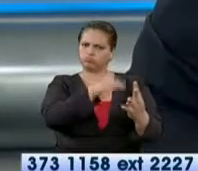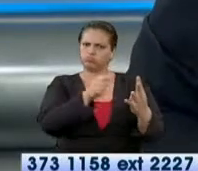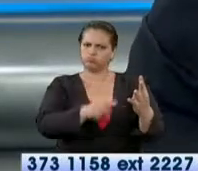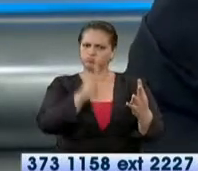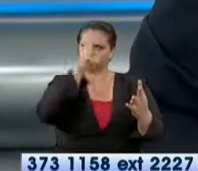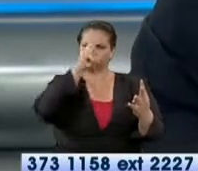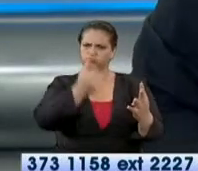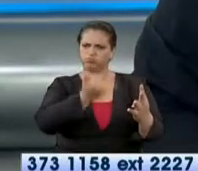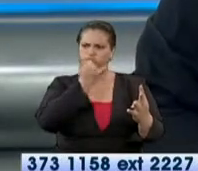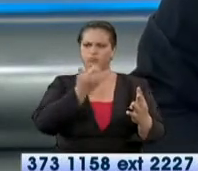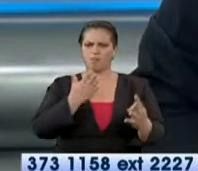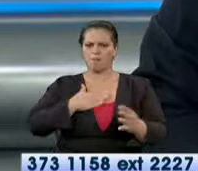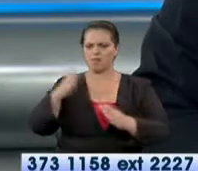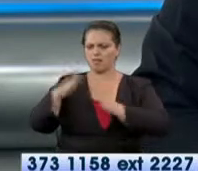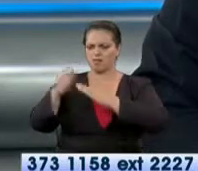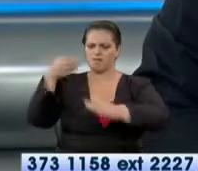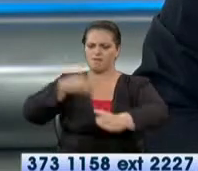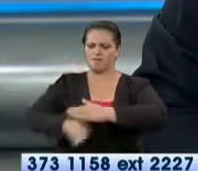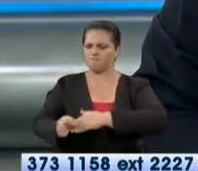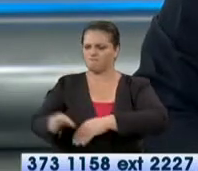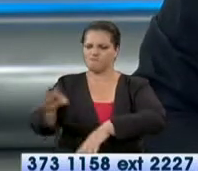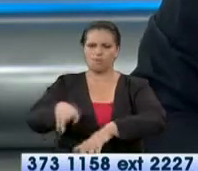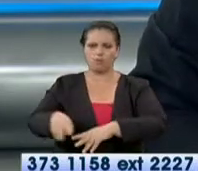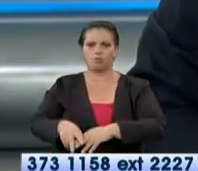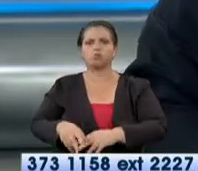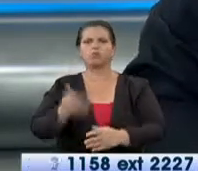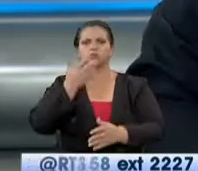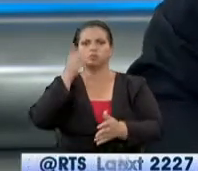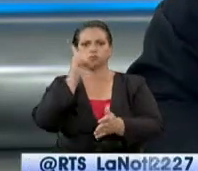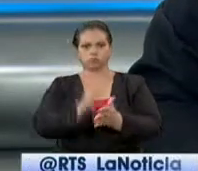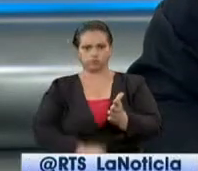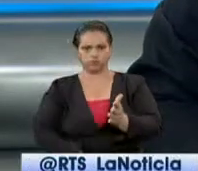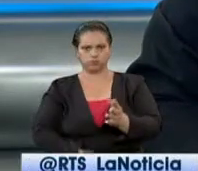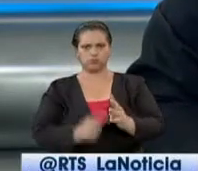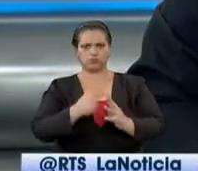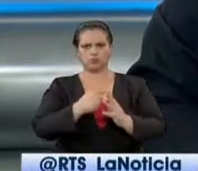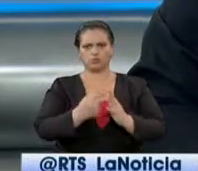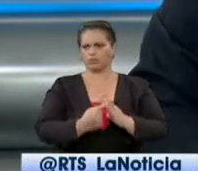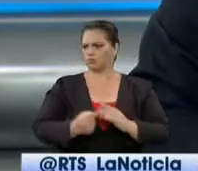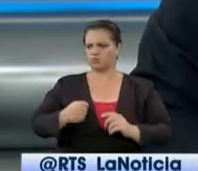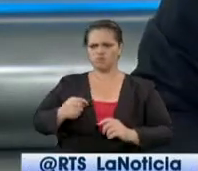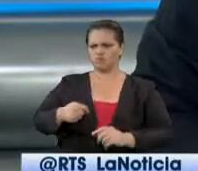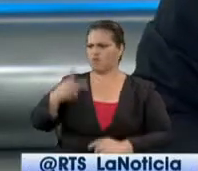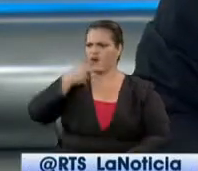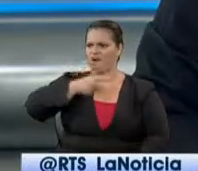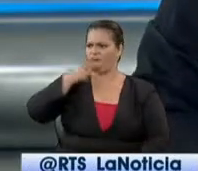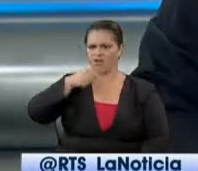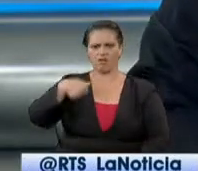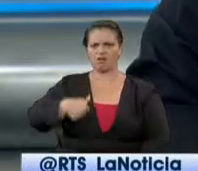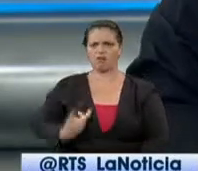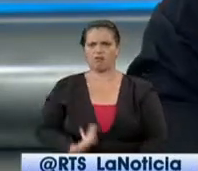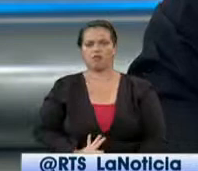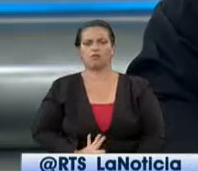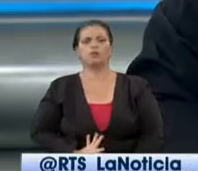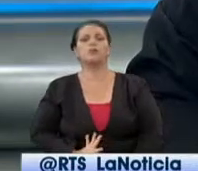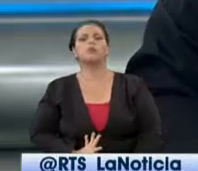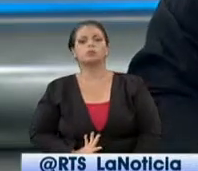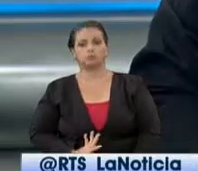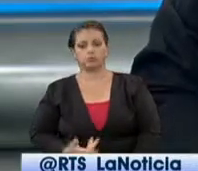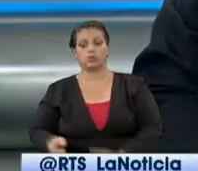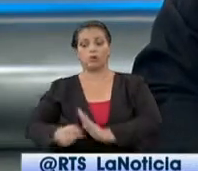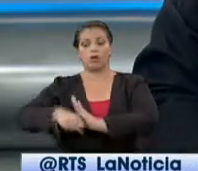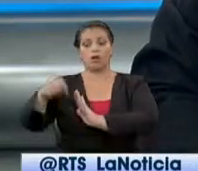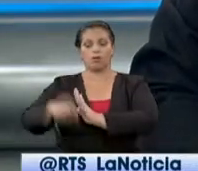anunció que interpondrá una denuncia particular y desmintió las declaraciones de la contraparte que indica que